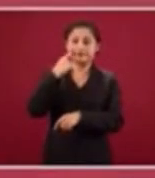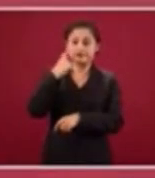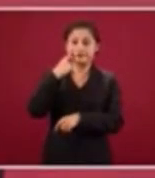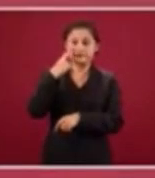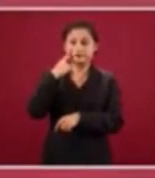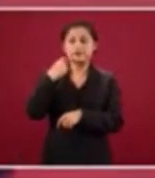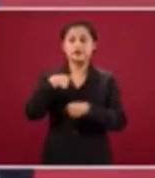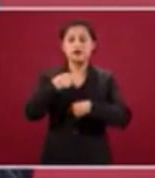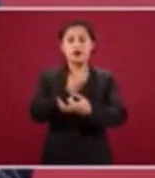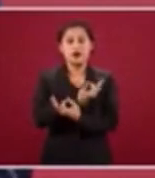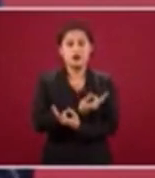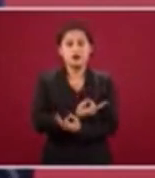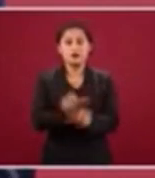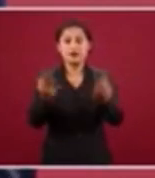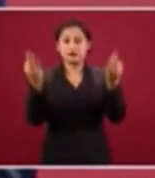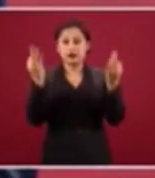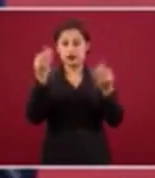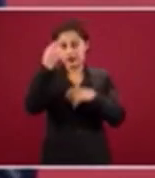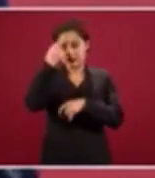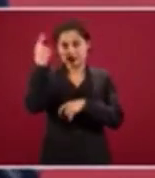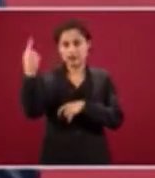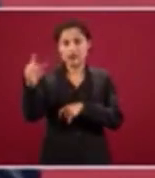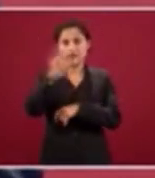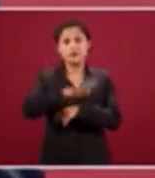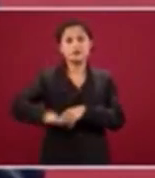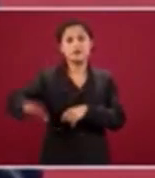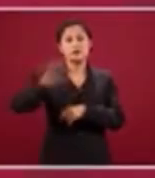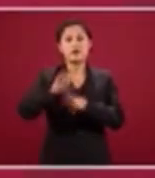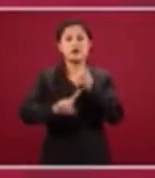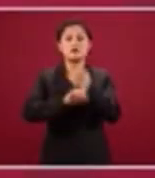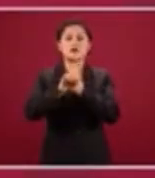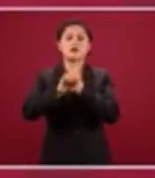mensaje para el feminicidio. Uno,